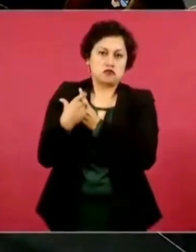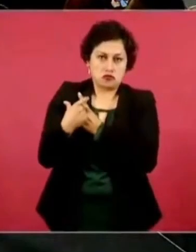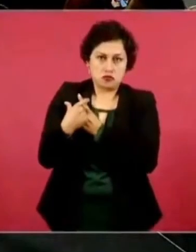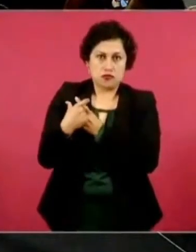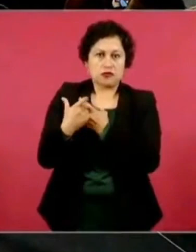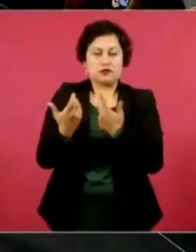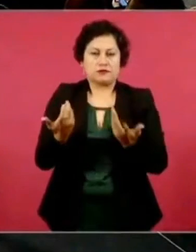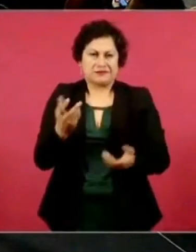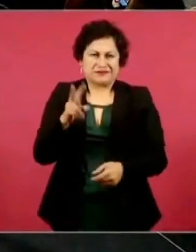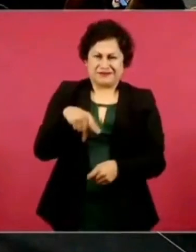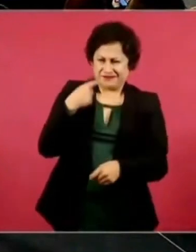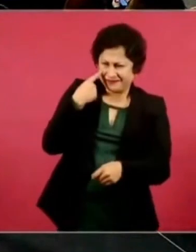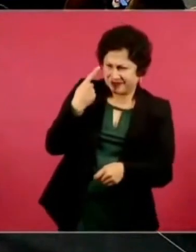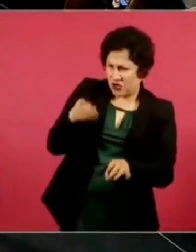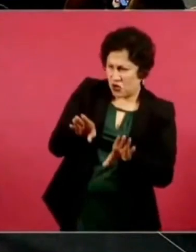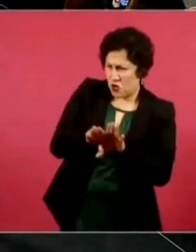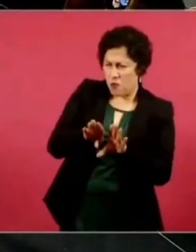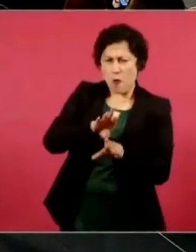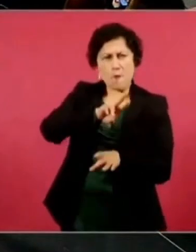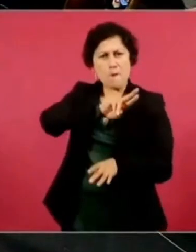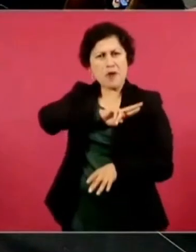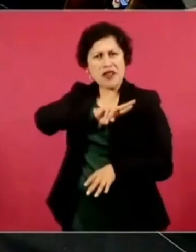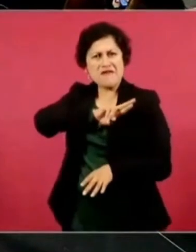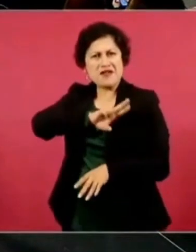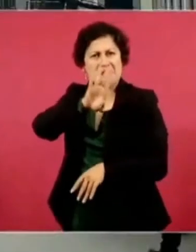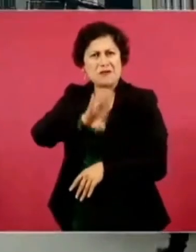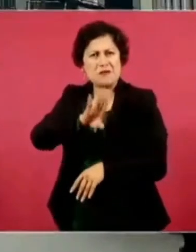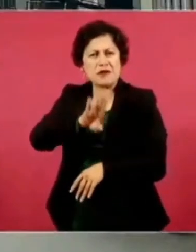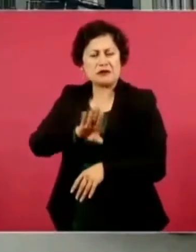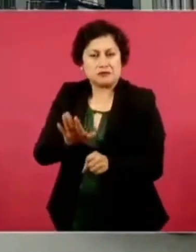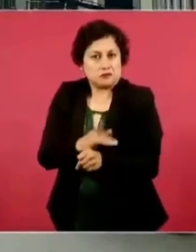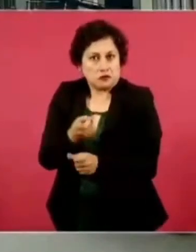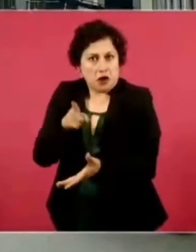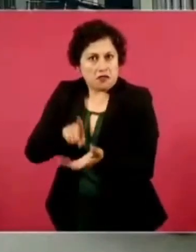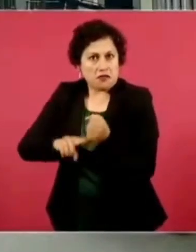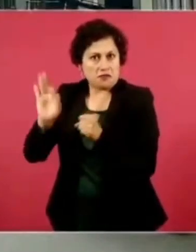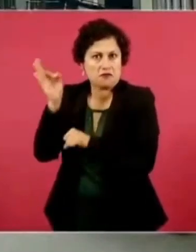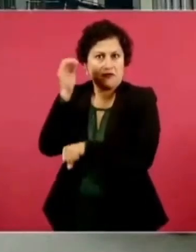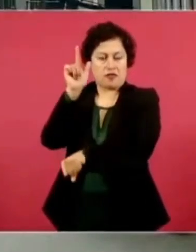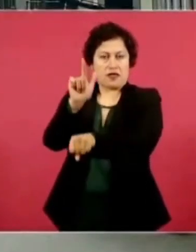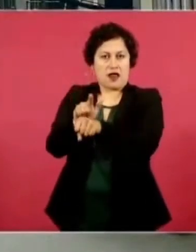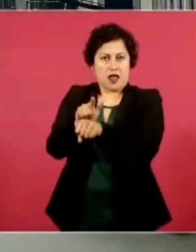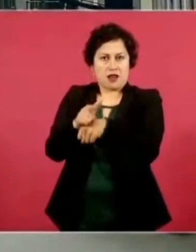en edificios que son del gobierno federal si se conocía